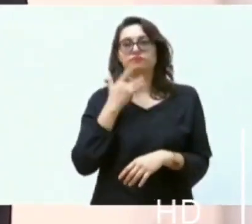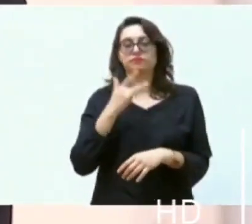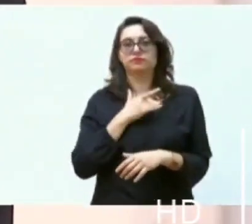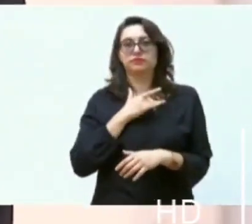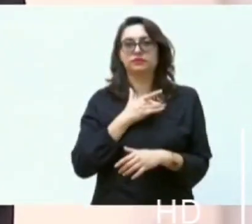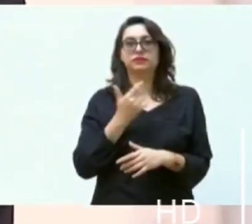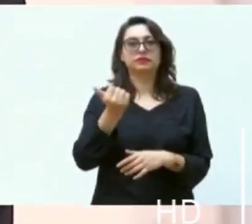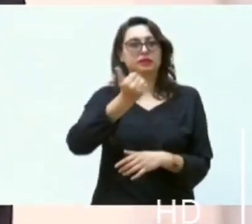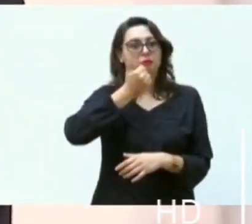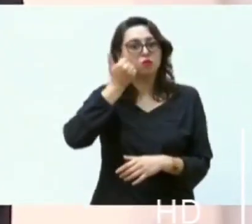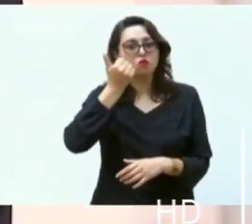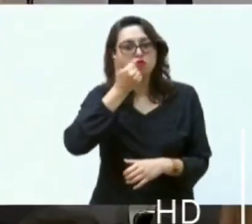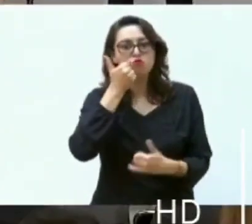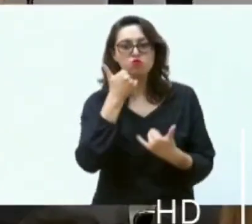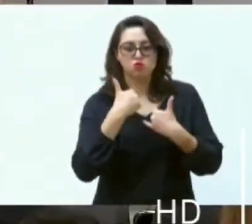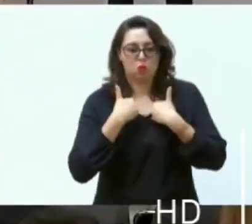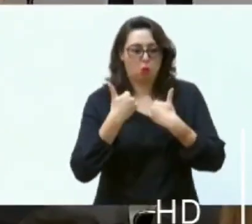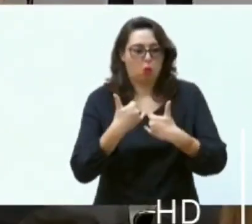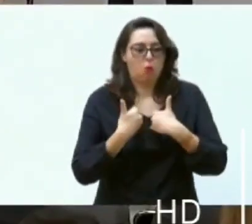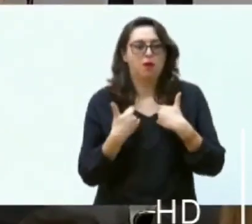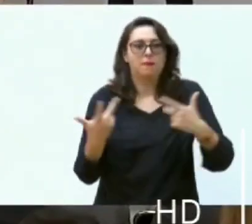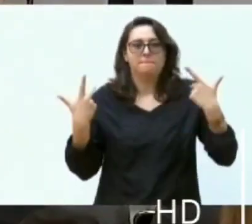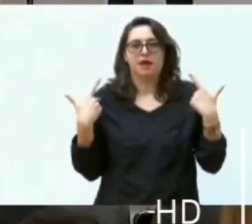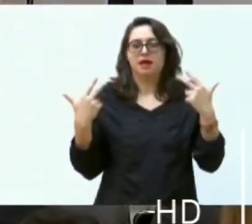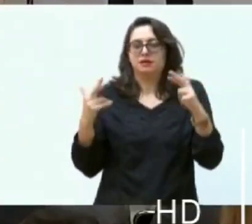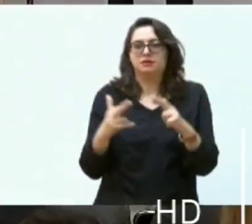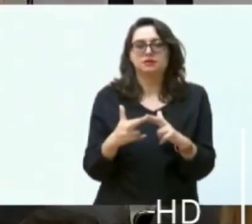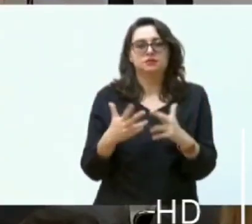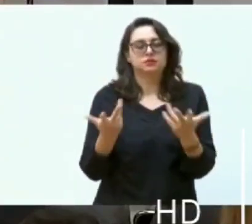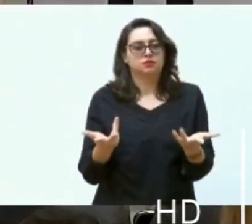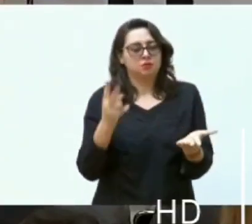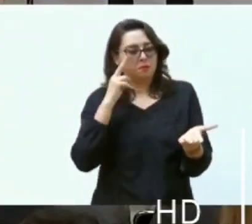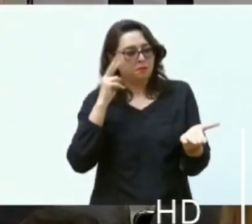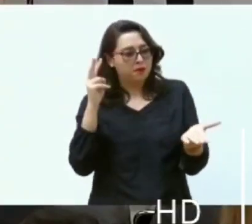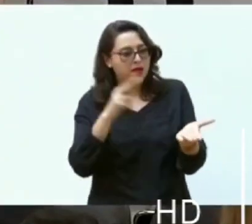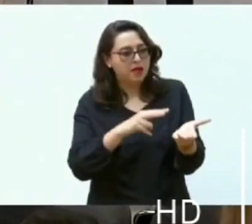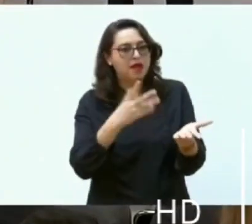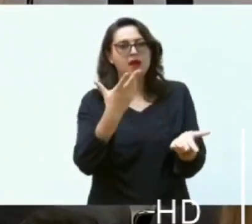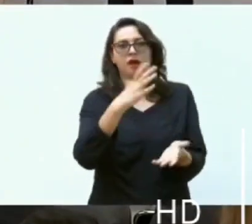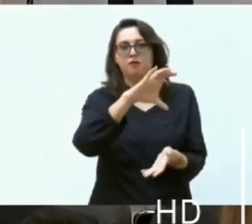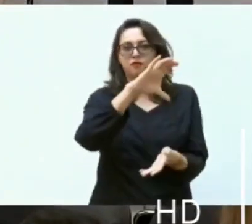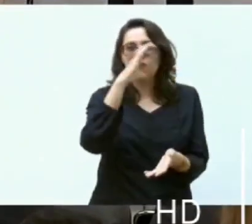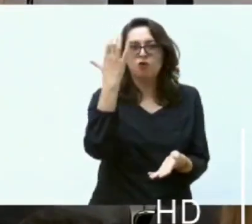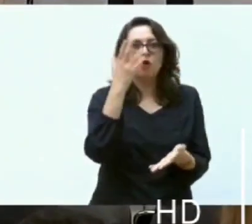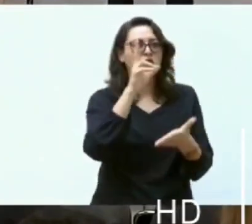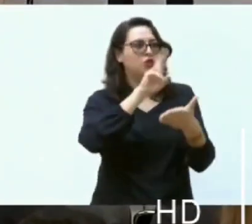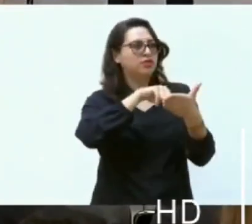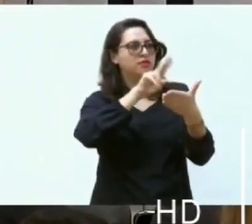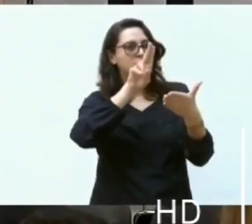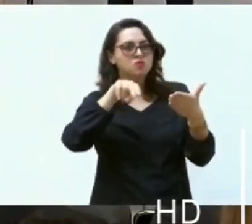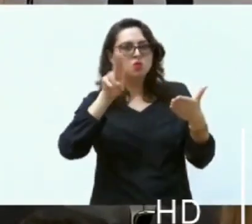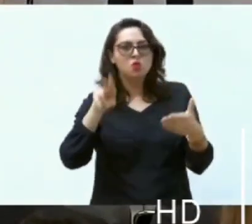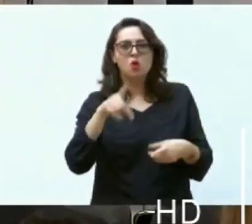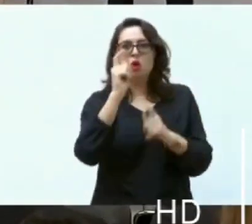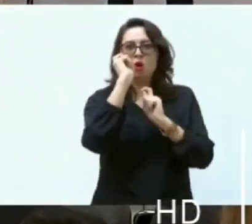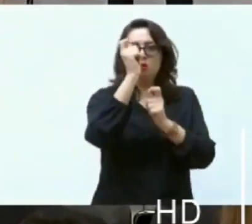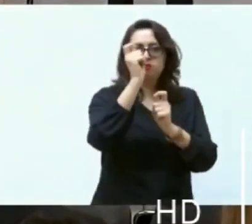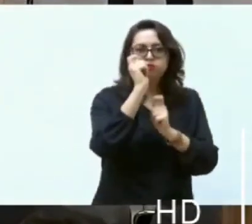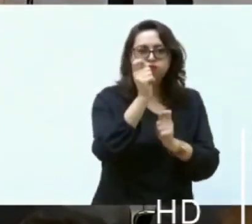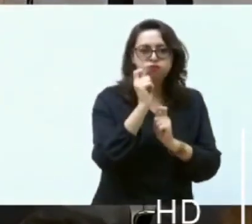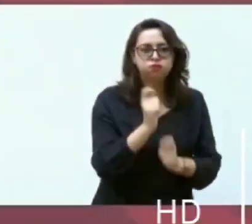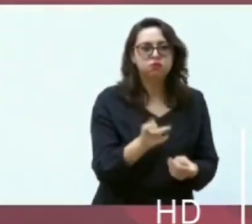jóvenes, maestros puedan conocer fotografías, pinturas, esculturas,